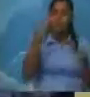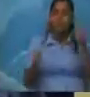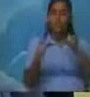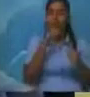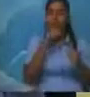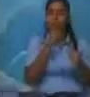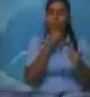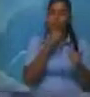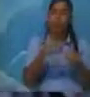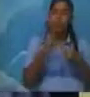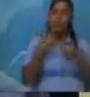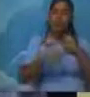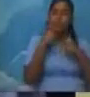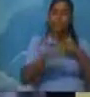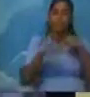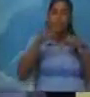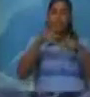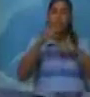una